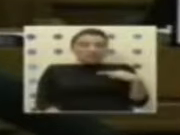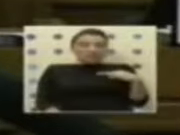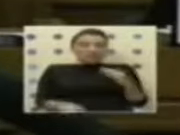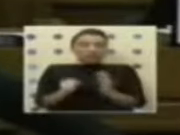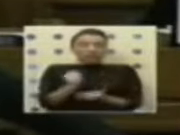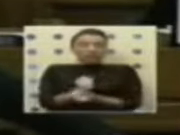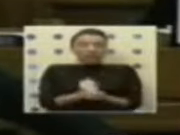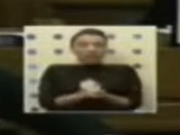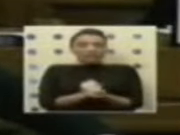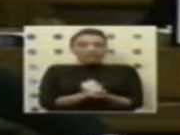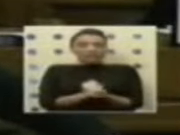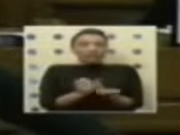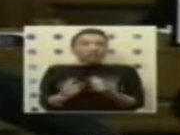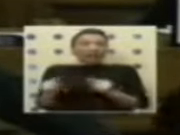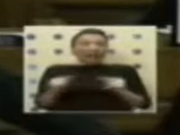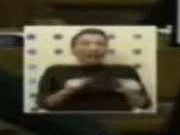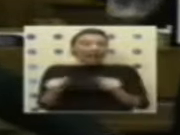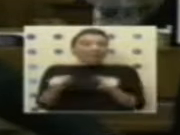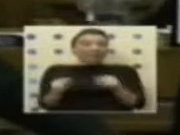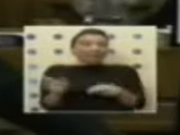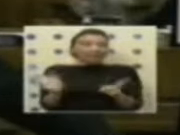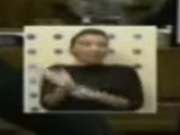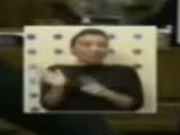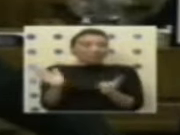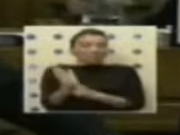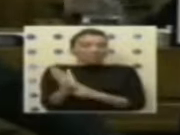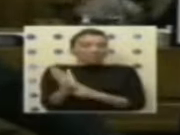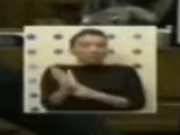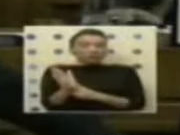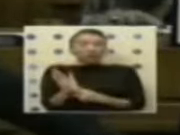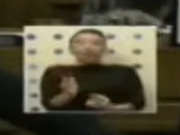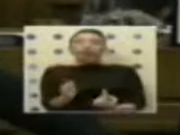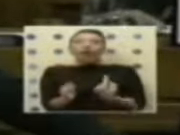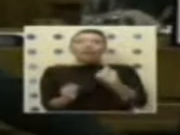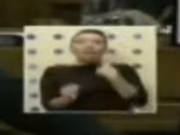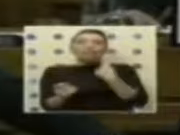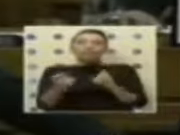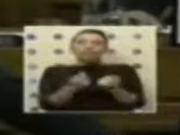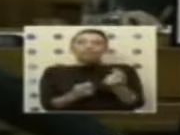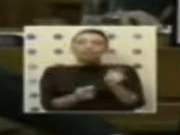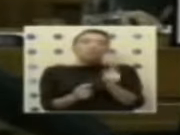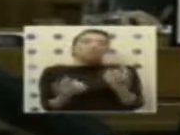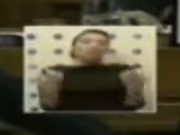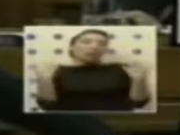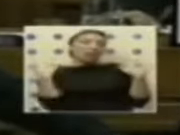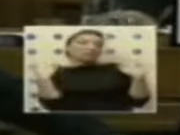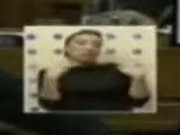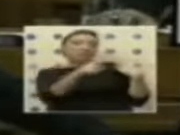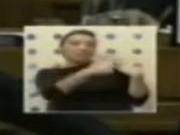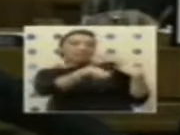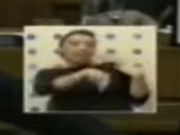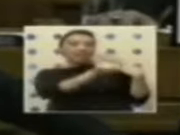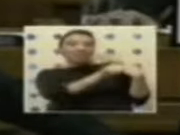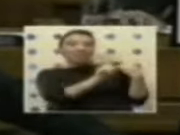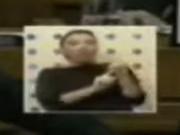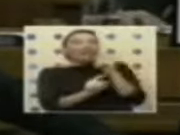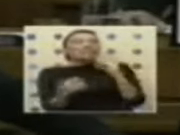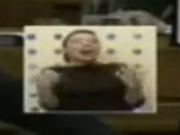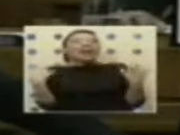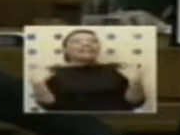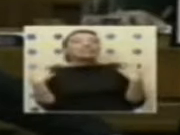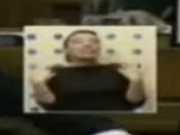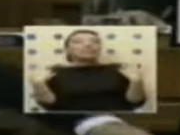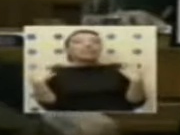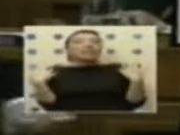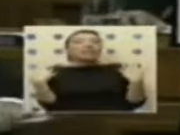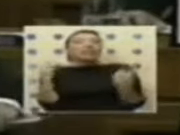En consecuencia, administrar esta carga tributaria y los efectos macroeconómicos no va a ser responsabilidad de ella. Va a ser responsabilidad